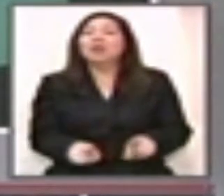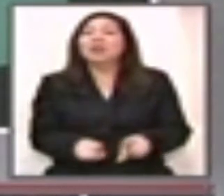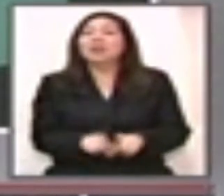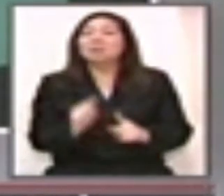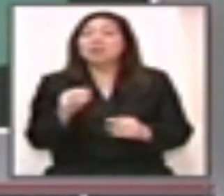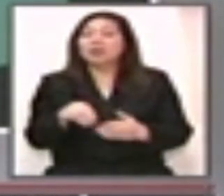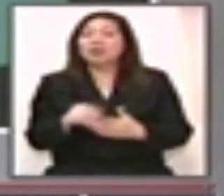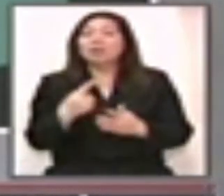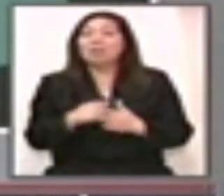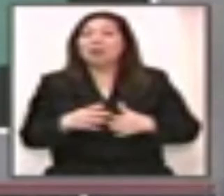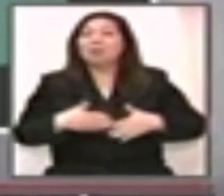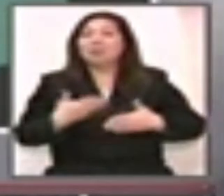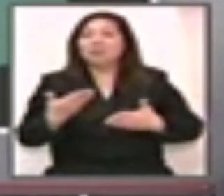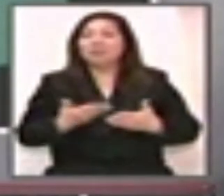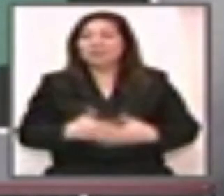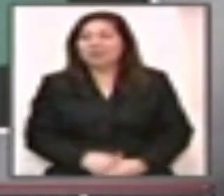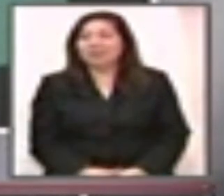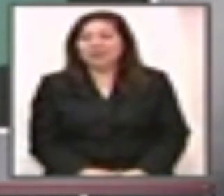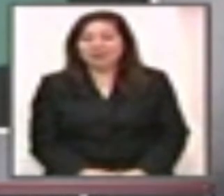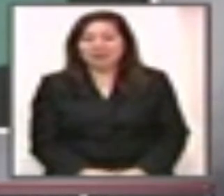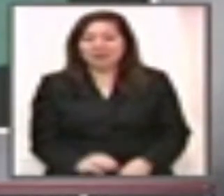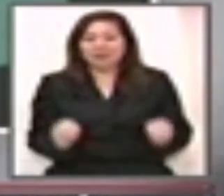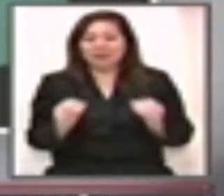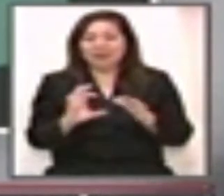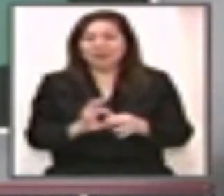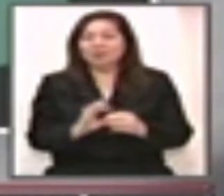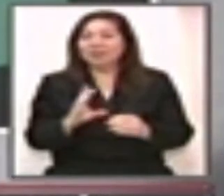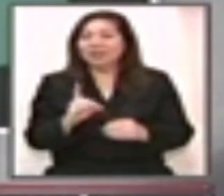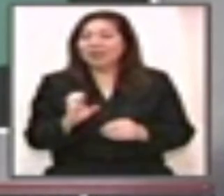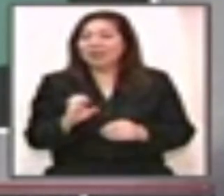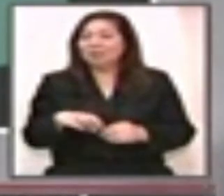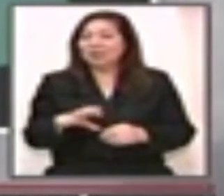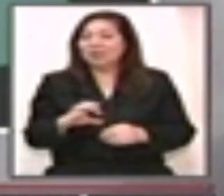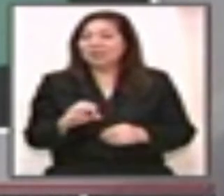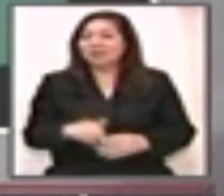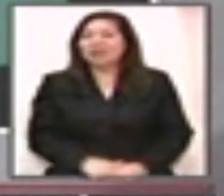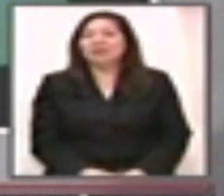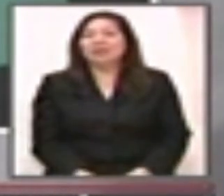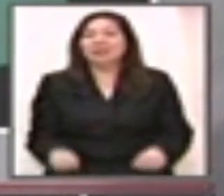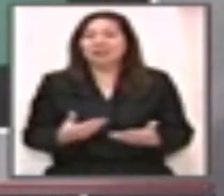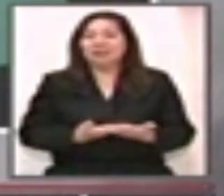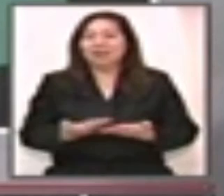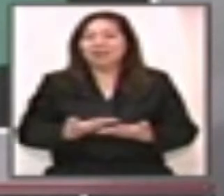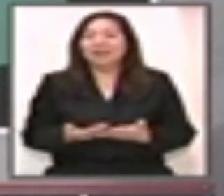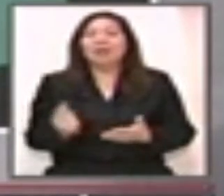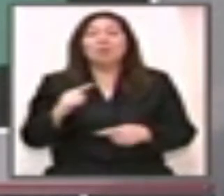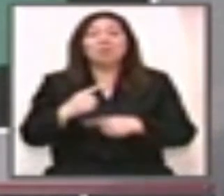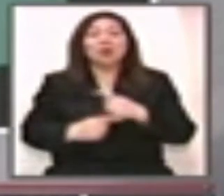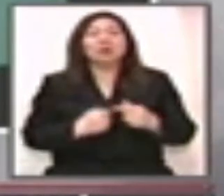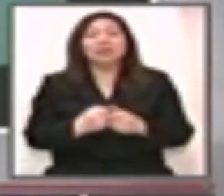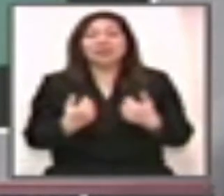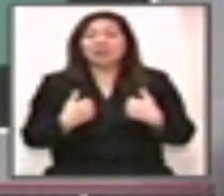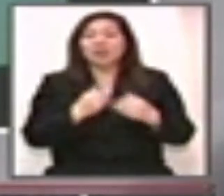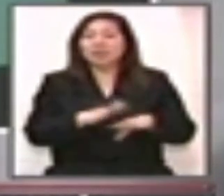metas concretas para poder seguir avanzando. La macrorueda de la Alianza del Pacífico. Cada año nos hemos trazado metas. El próximo año le